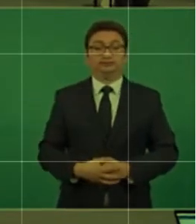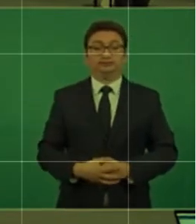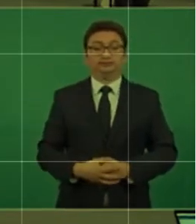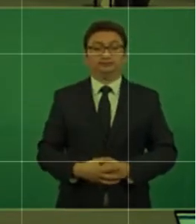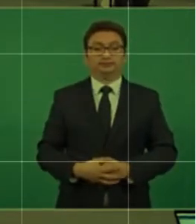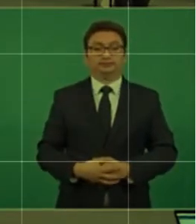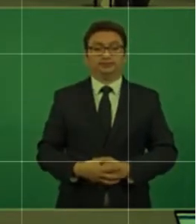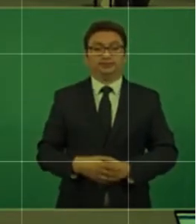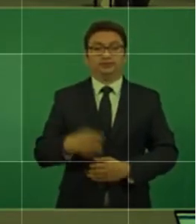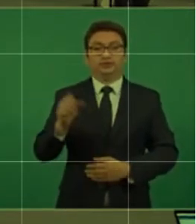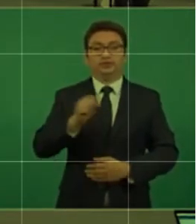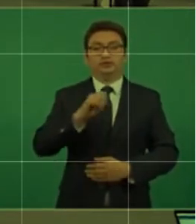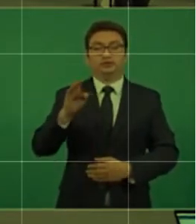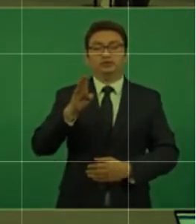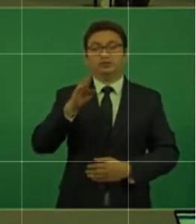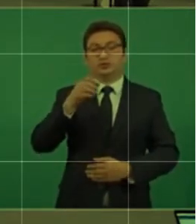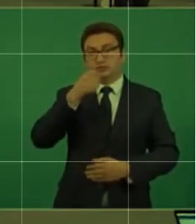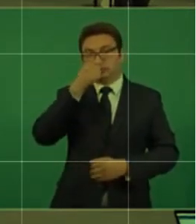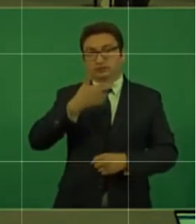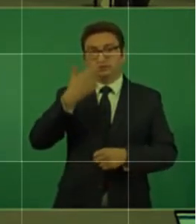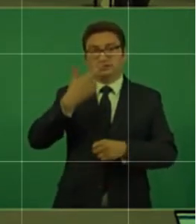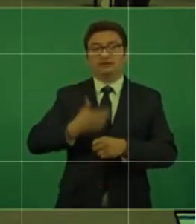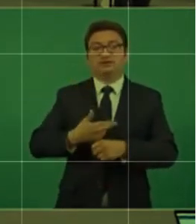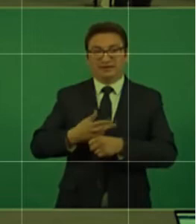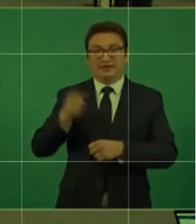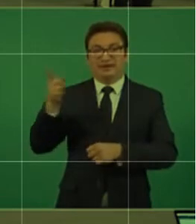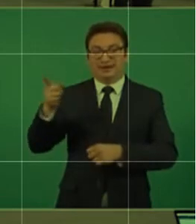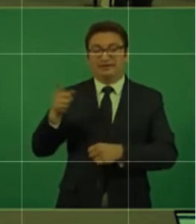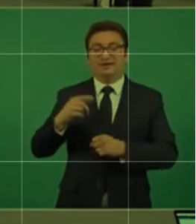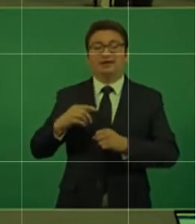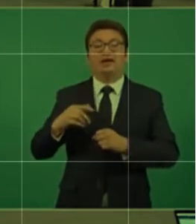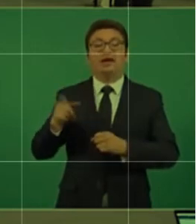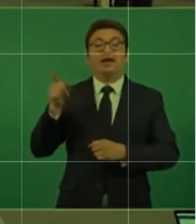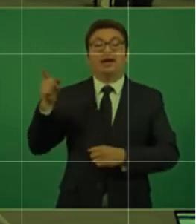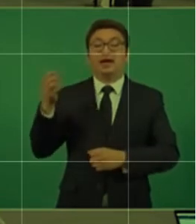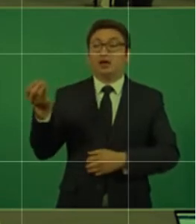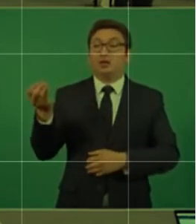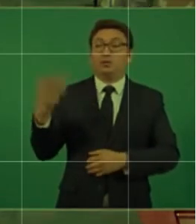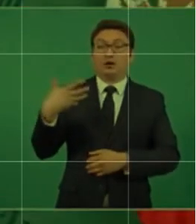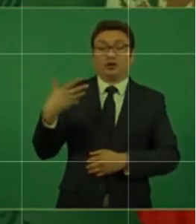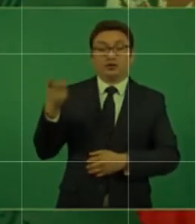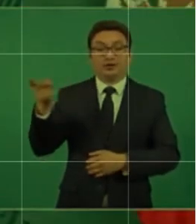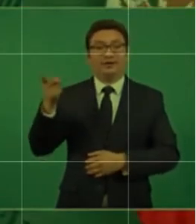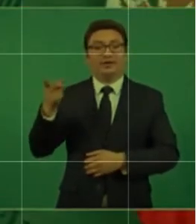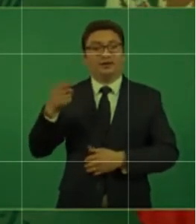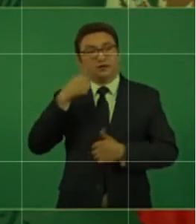la subsecretaria de Hacienda y me da gusto también que están pendientes.